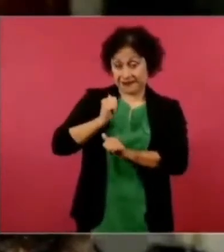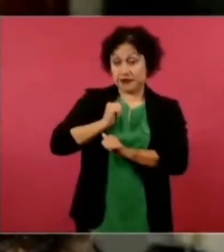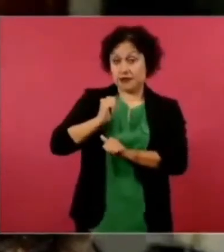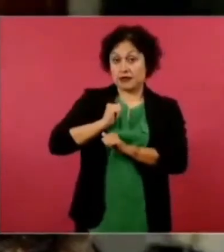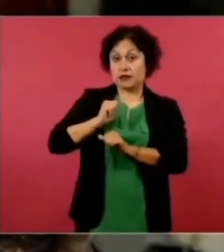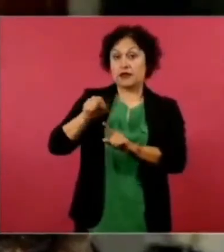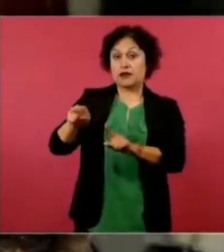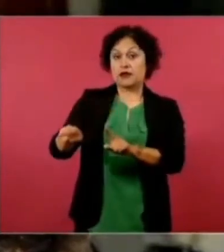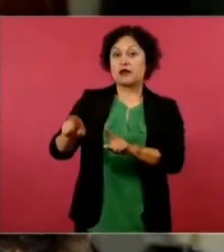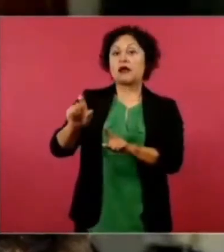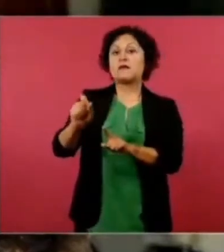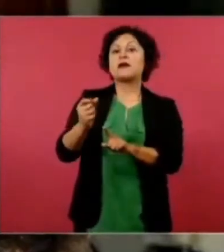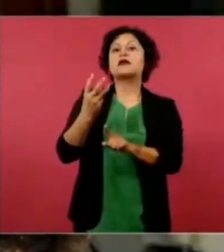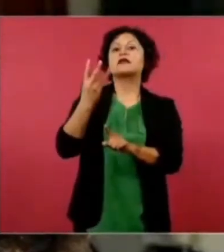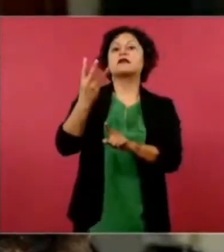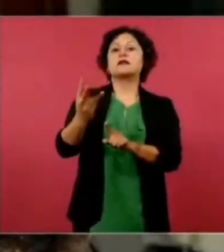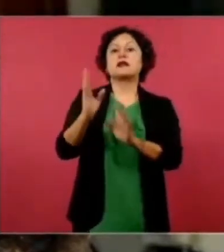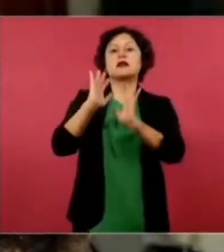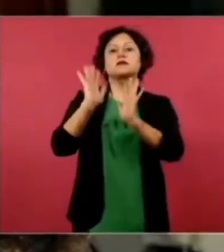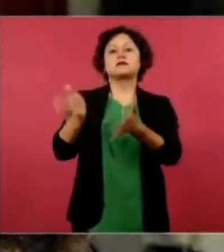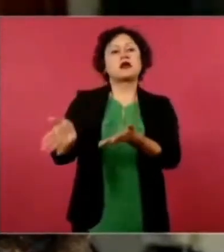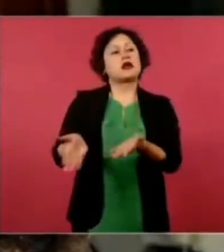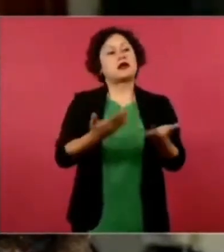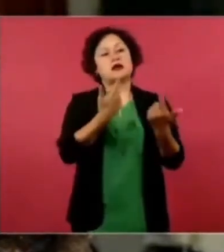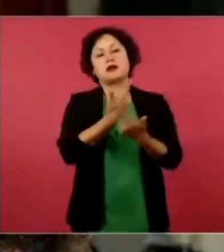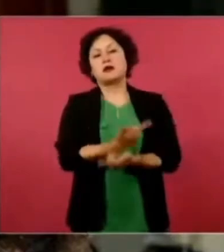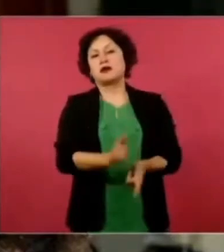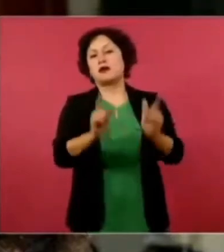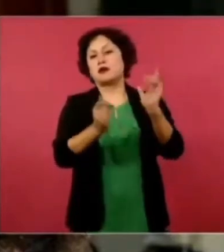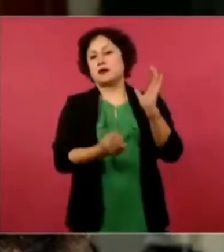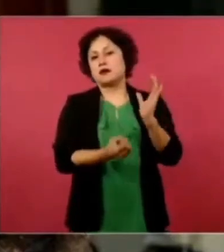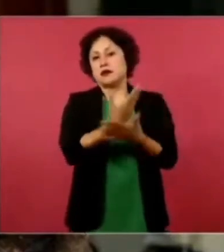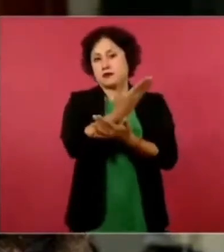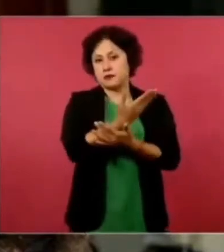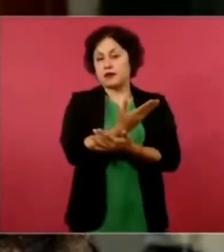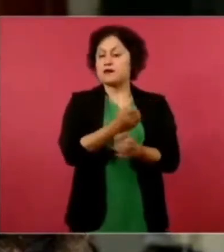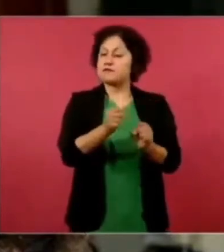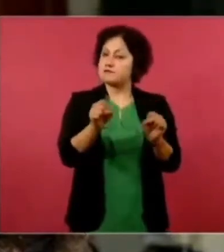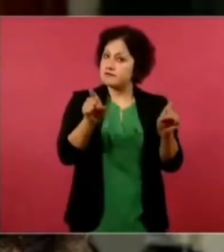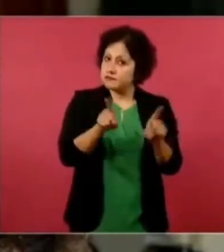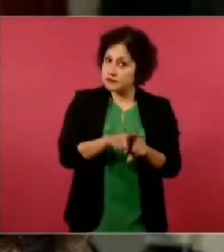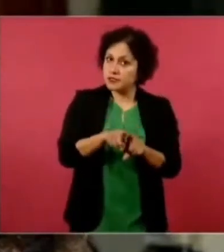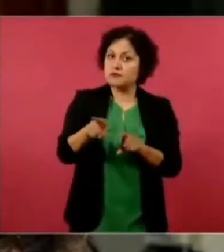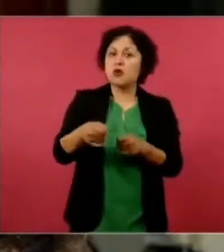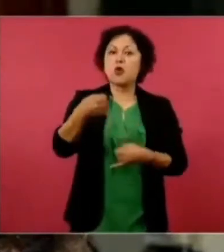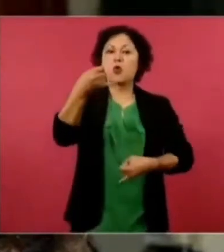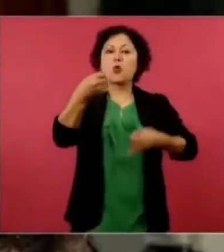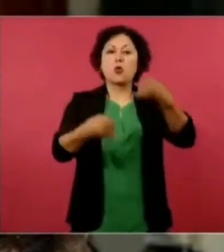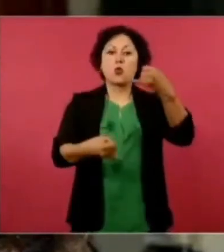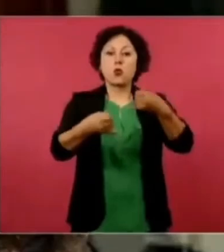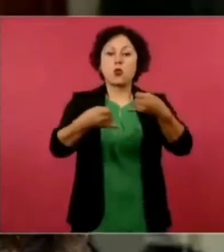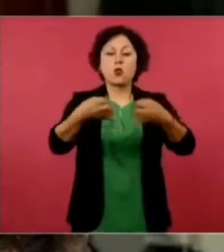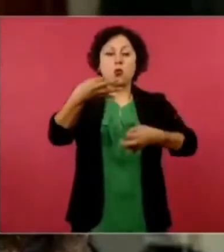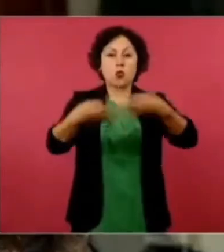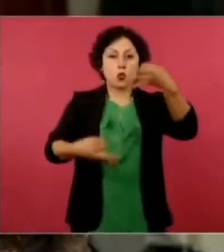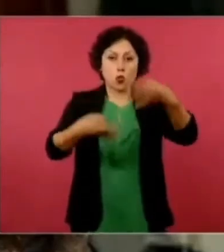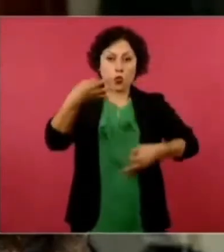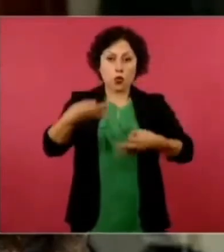ya han sido liberados también y también pueden llevar su juicio en libertad.